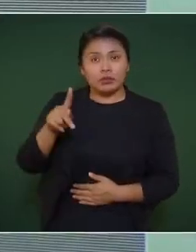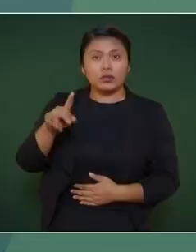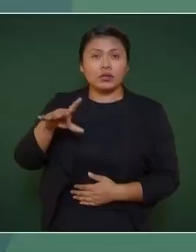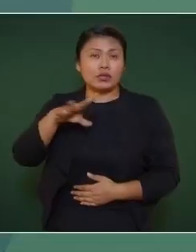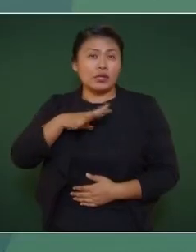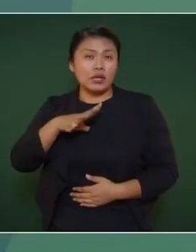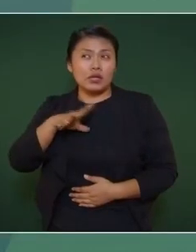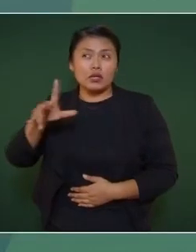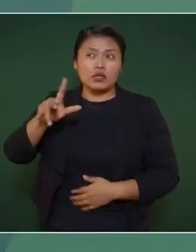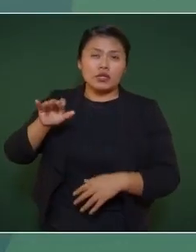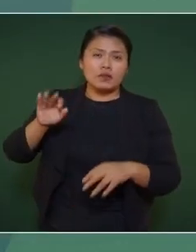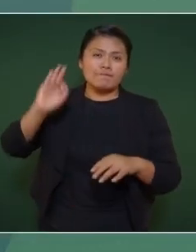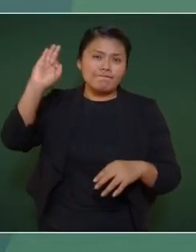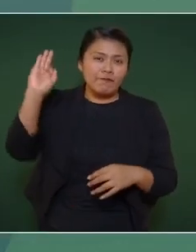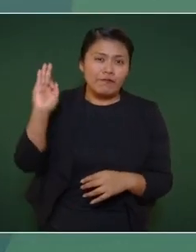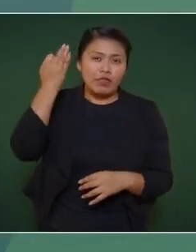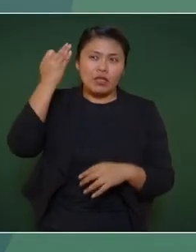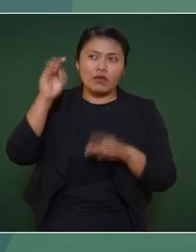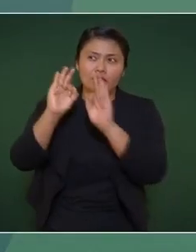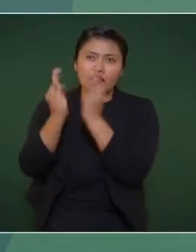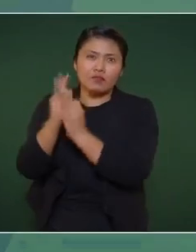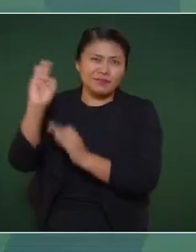federalizado de salud pública.